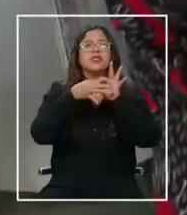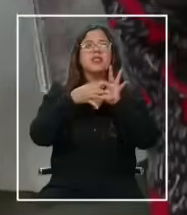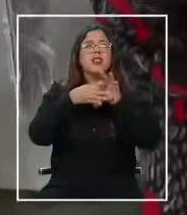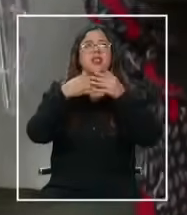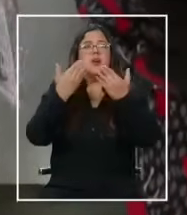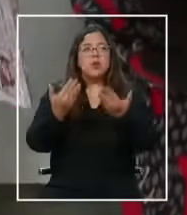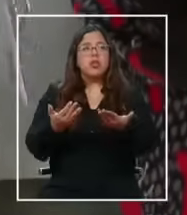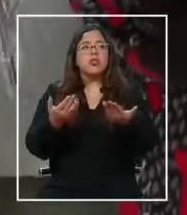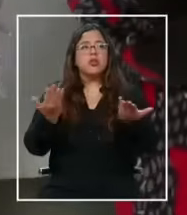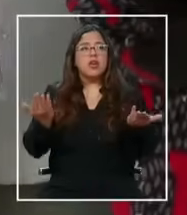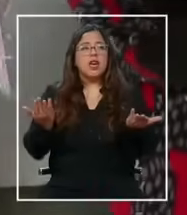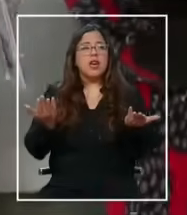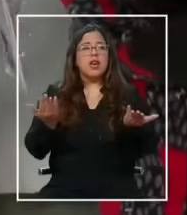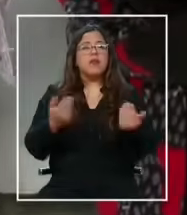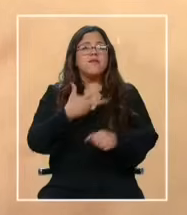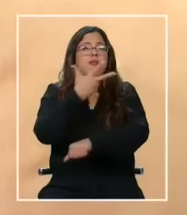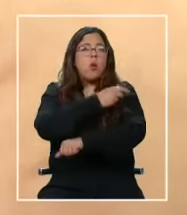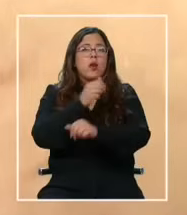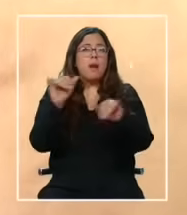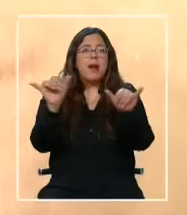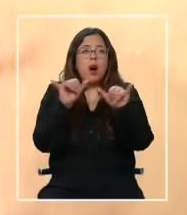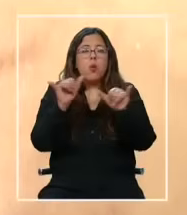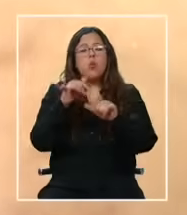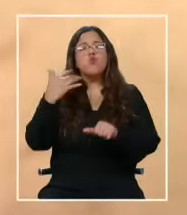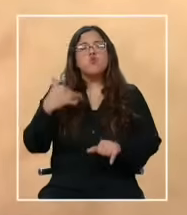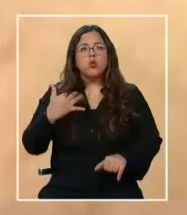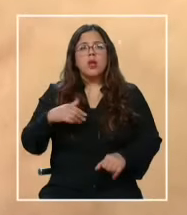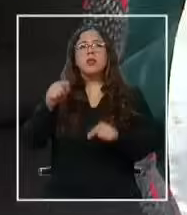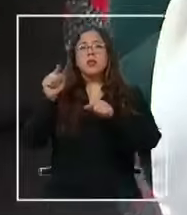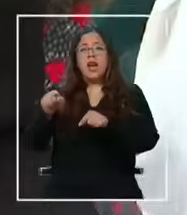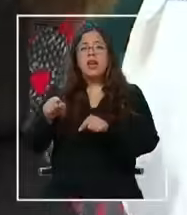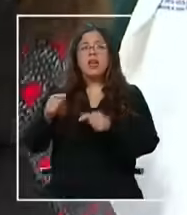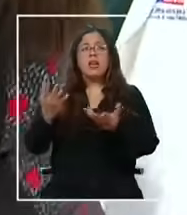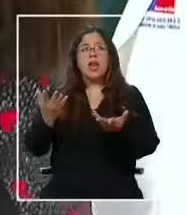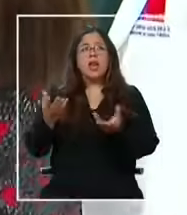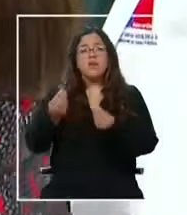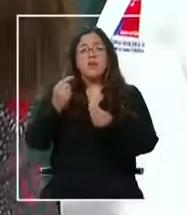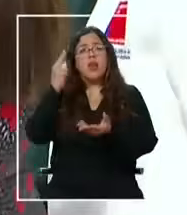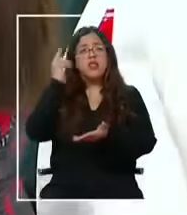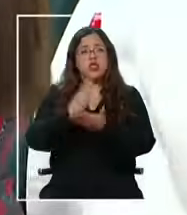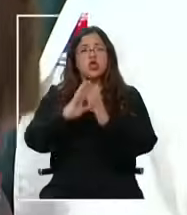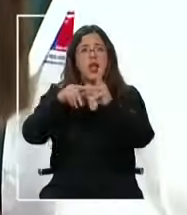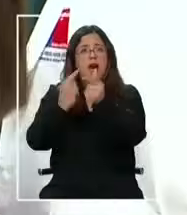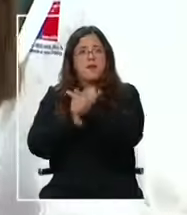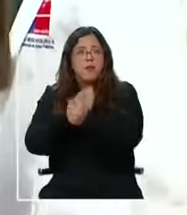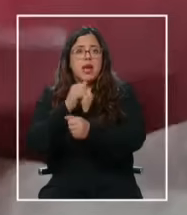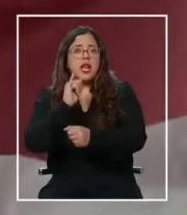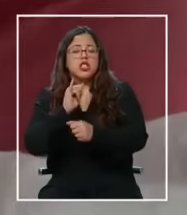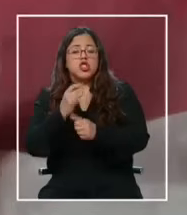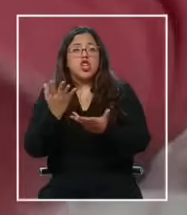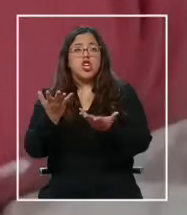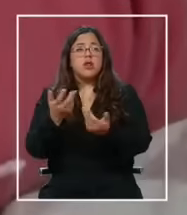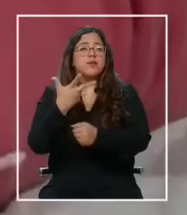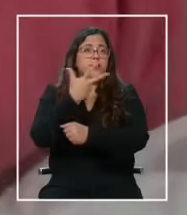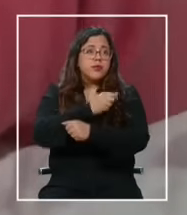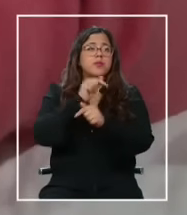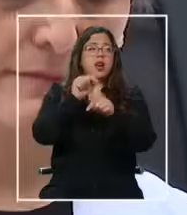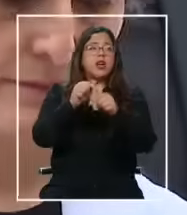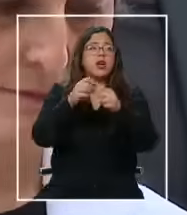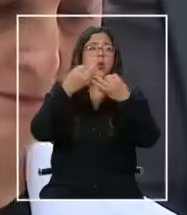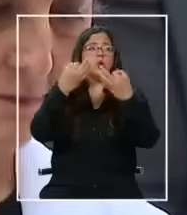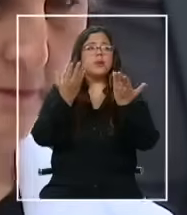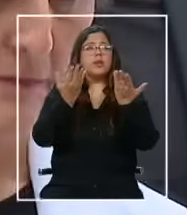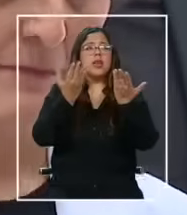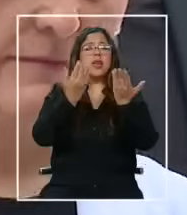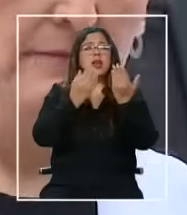es primordial para los lactantes ha habido buena adhesión por parte de las familias y eso ya estamos viendo que hay una separación de curvas en